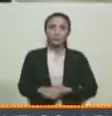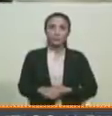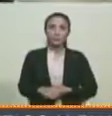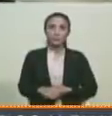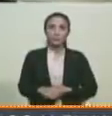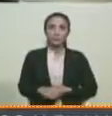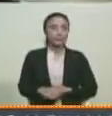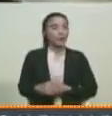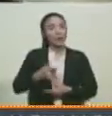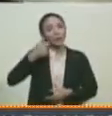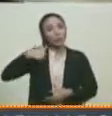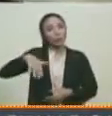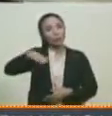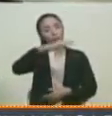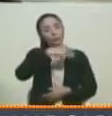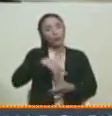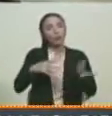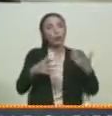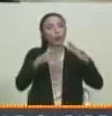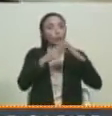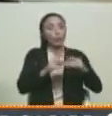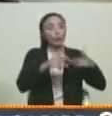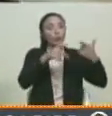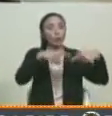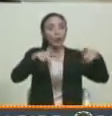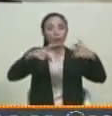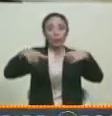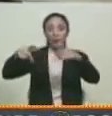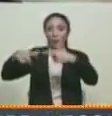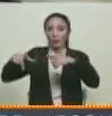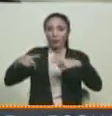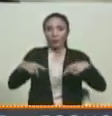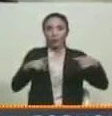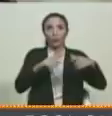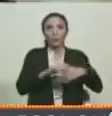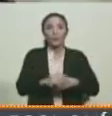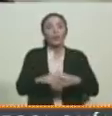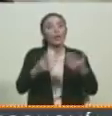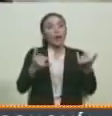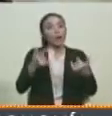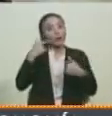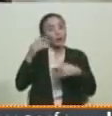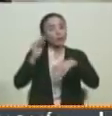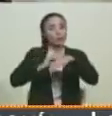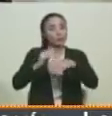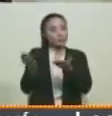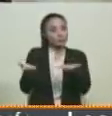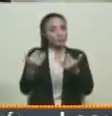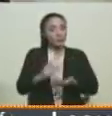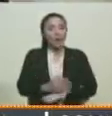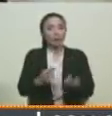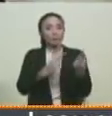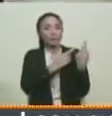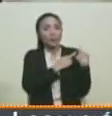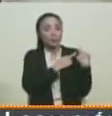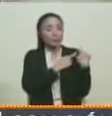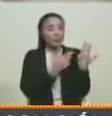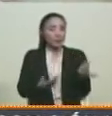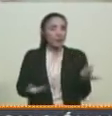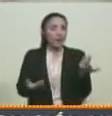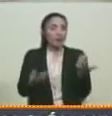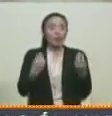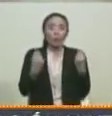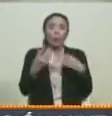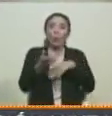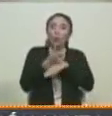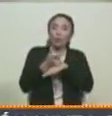en todos los campos. Y vengo a invitar al gran pueblo patriótico también para que asumamos responsabilidades de